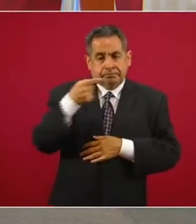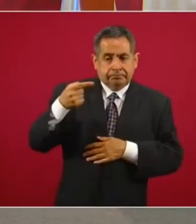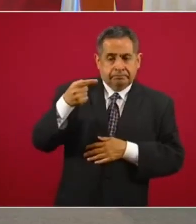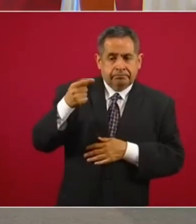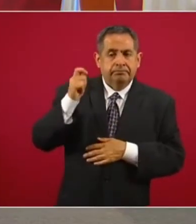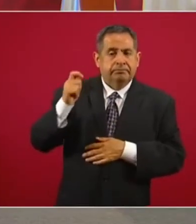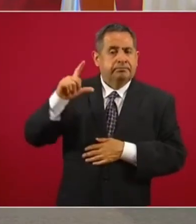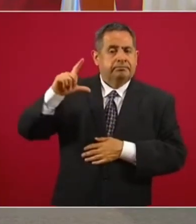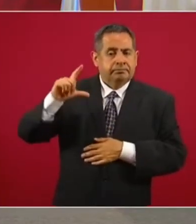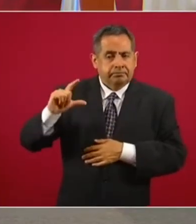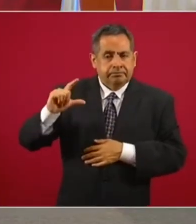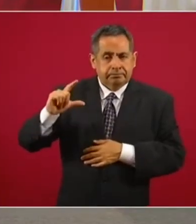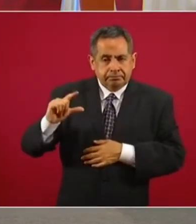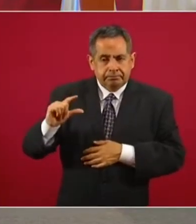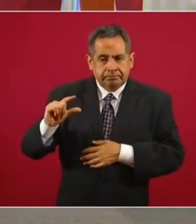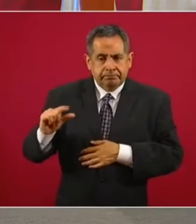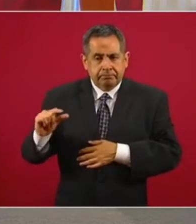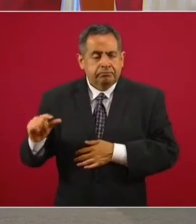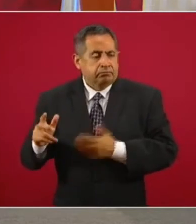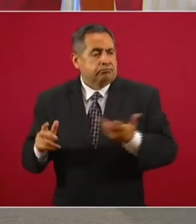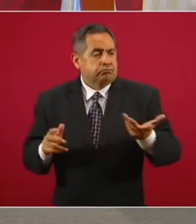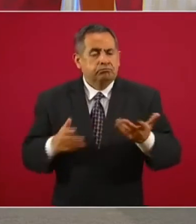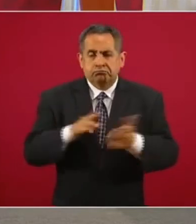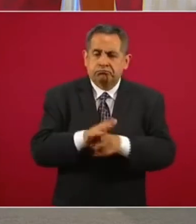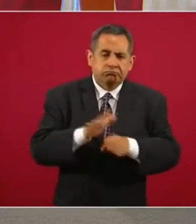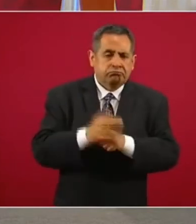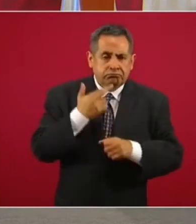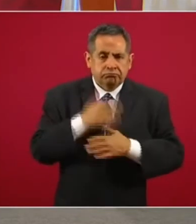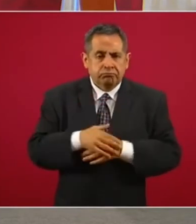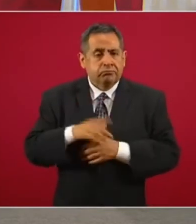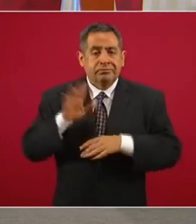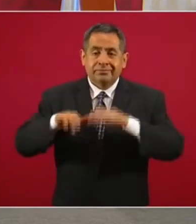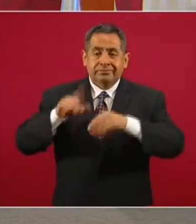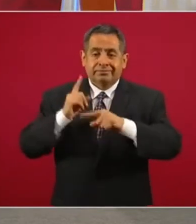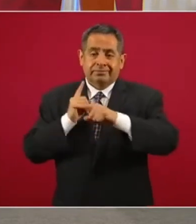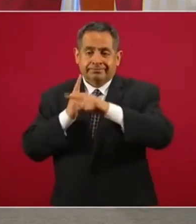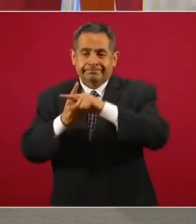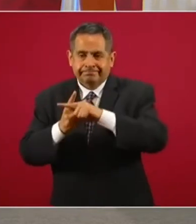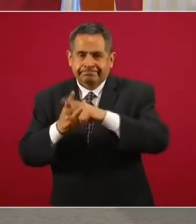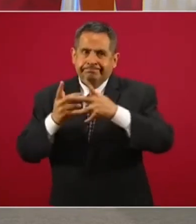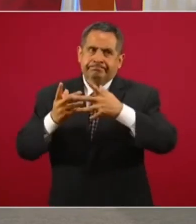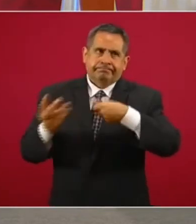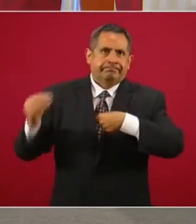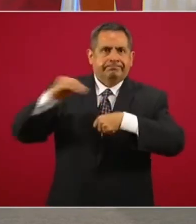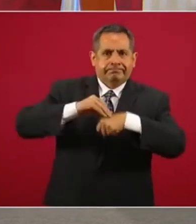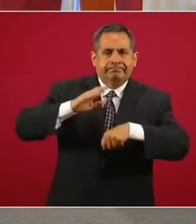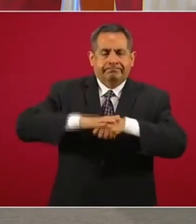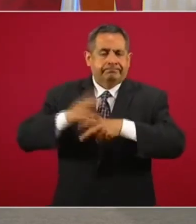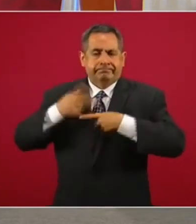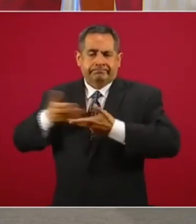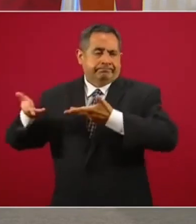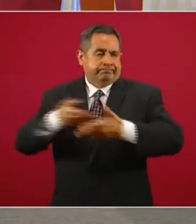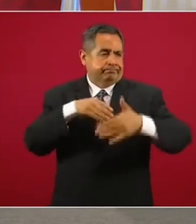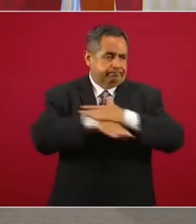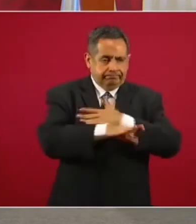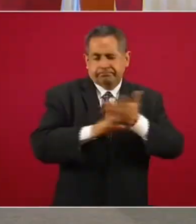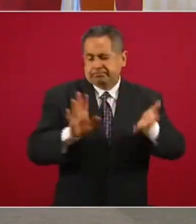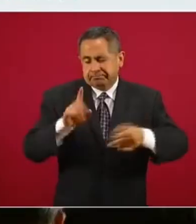que se disminuye la ocupación hospitalaria. En algunos casos hay una suma, quiere decir que aumentó la ocupación